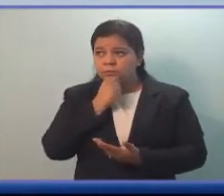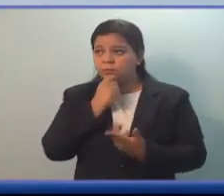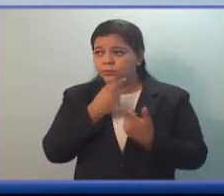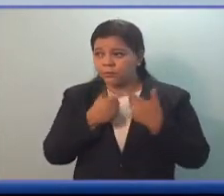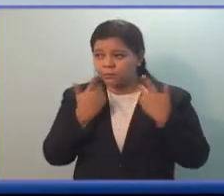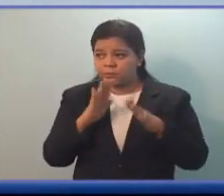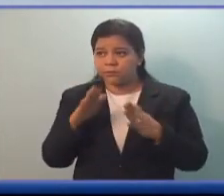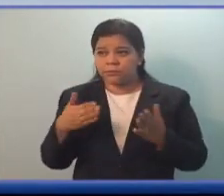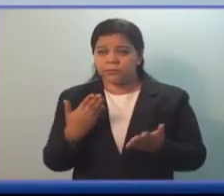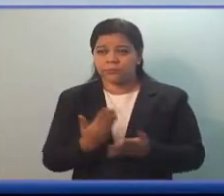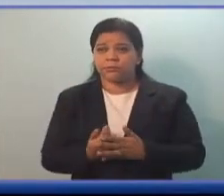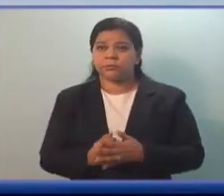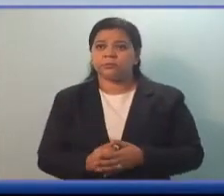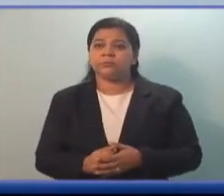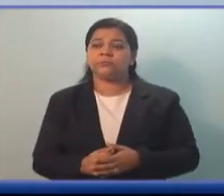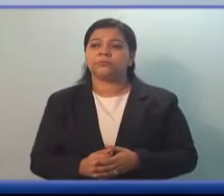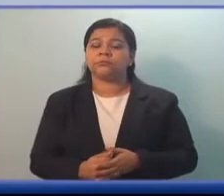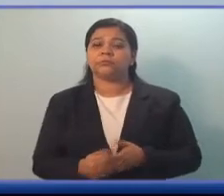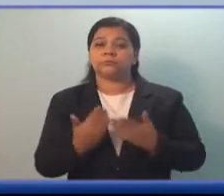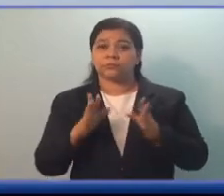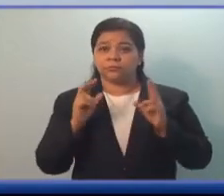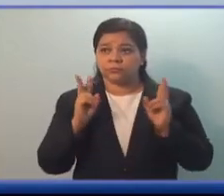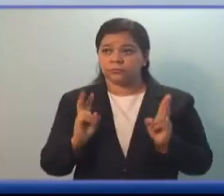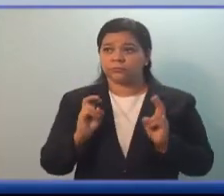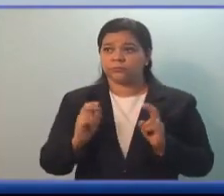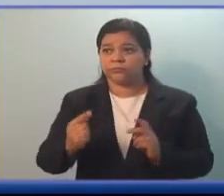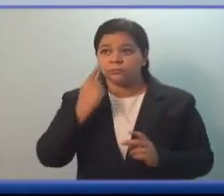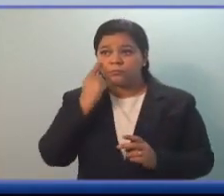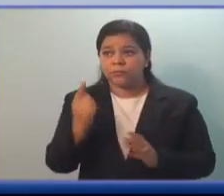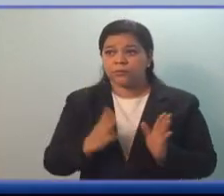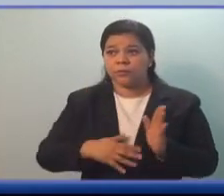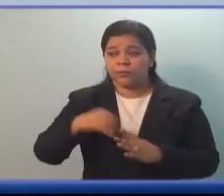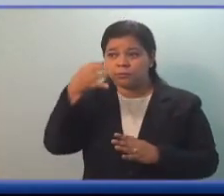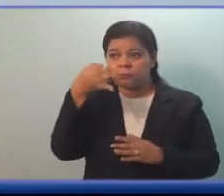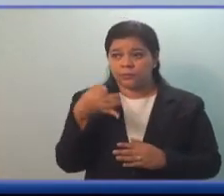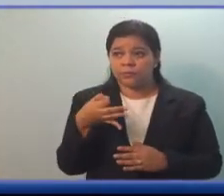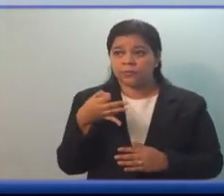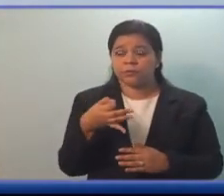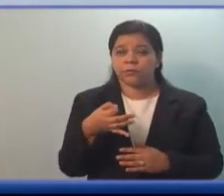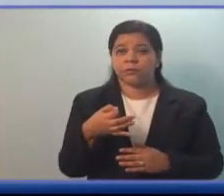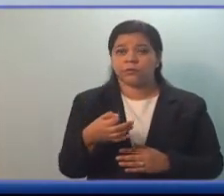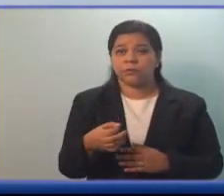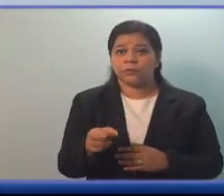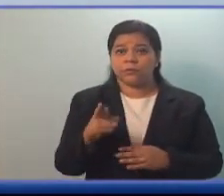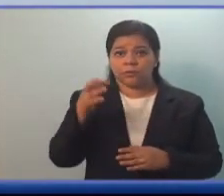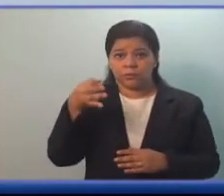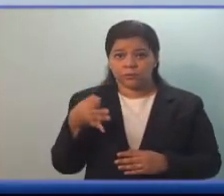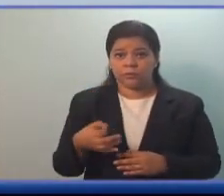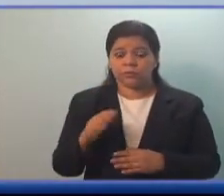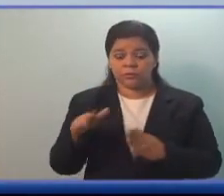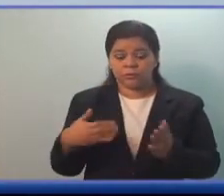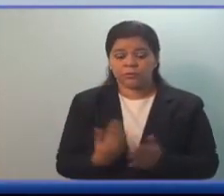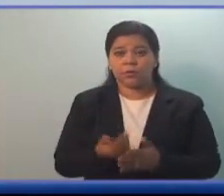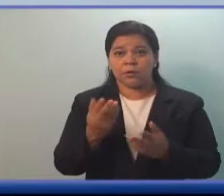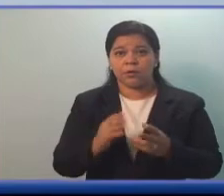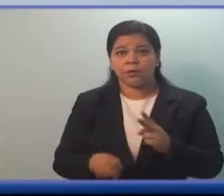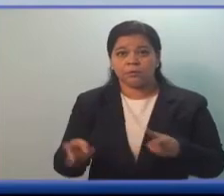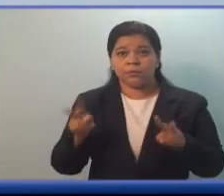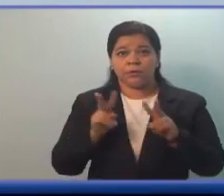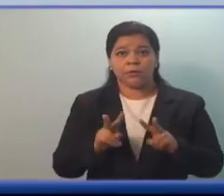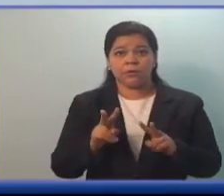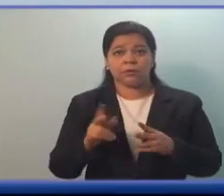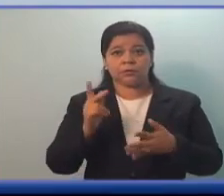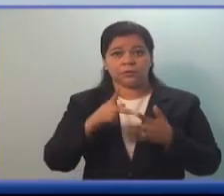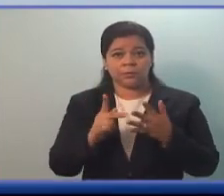habla de independencia, que nos habla de probidad, de rectitud, etcétera. Todos esos valores y todos esos principios